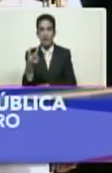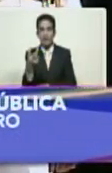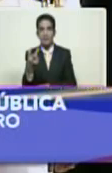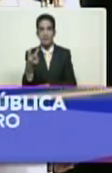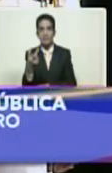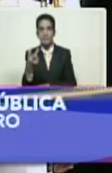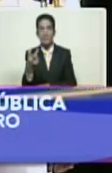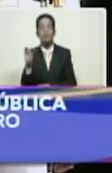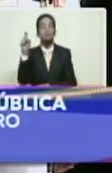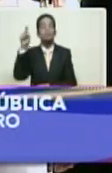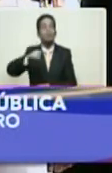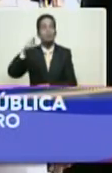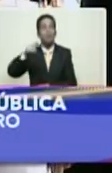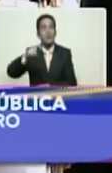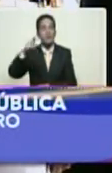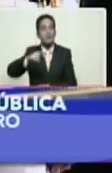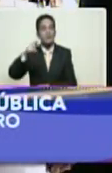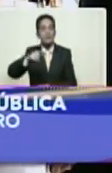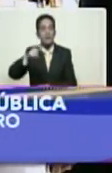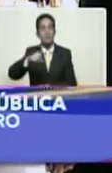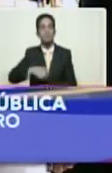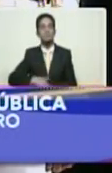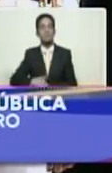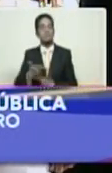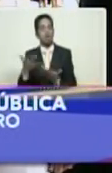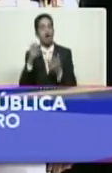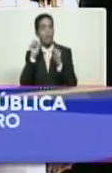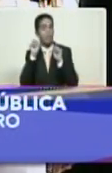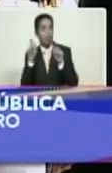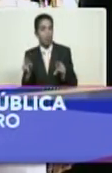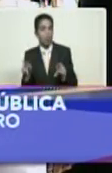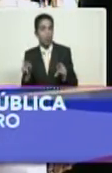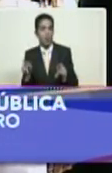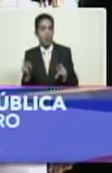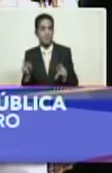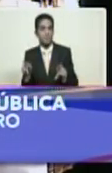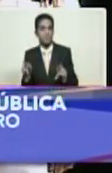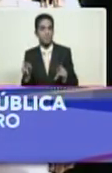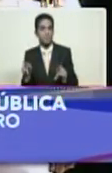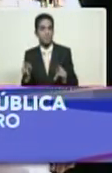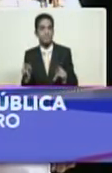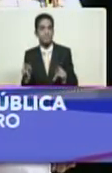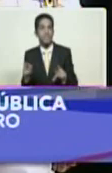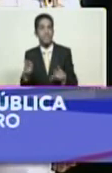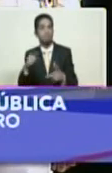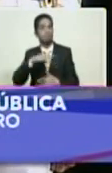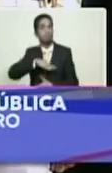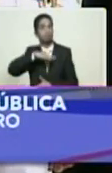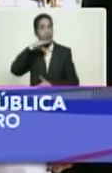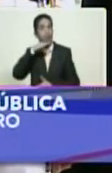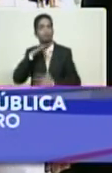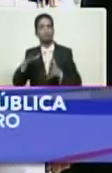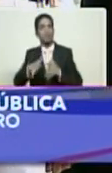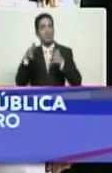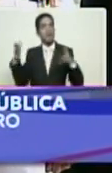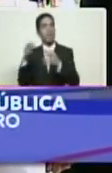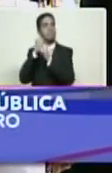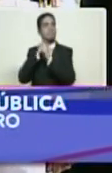muy necesaria, muy oportuna y llena de grandes